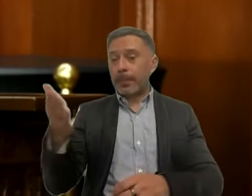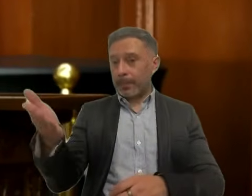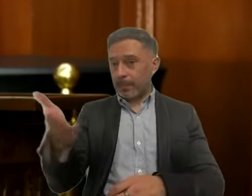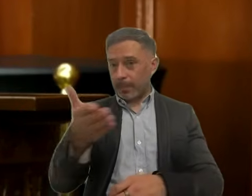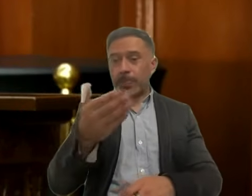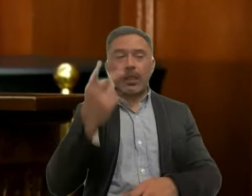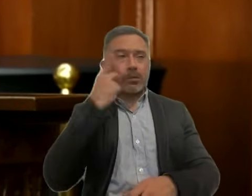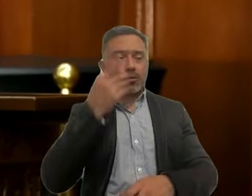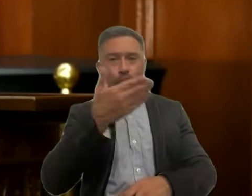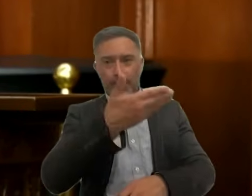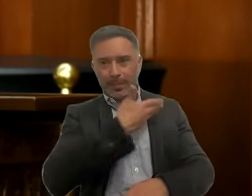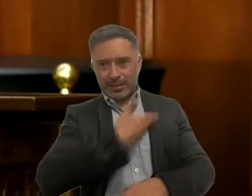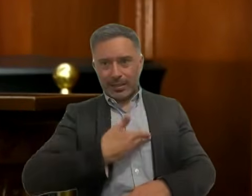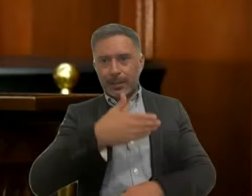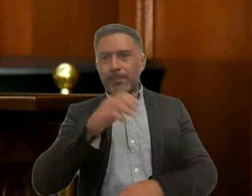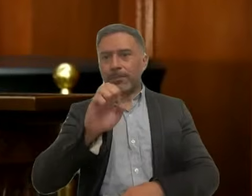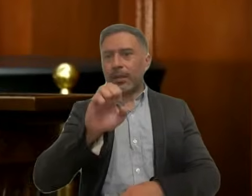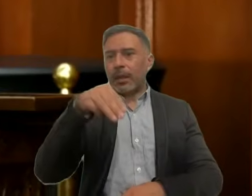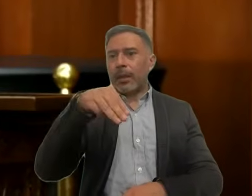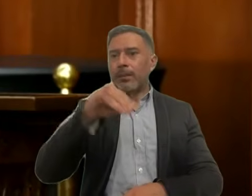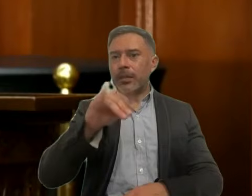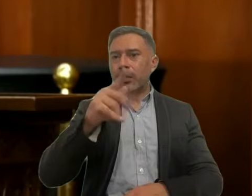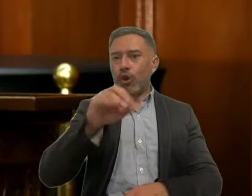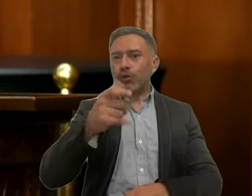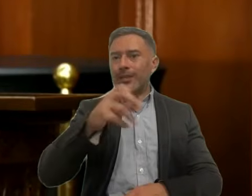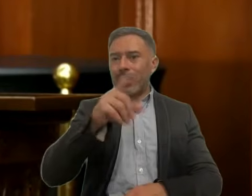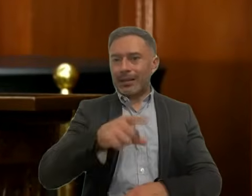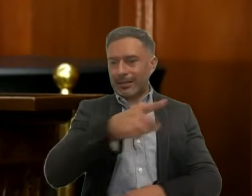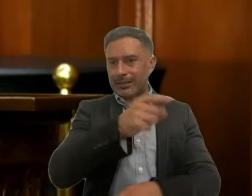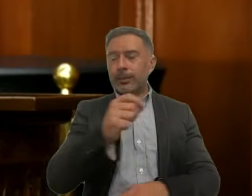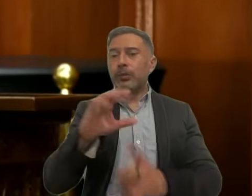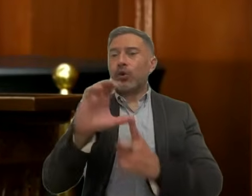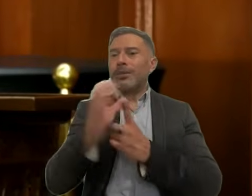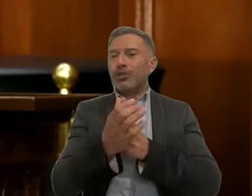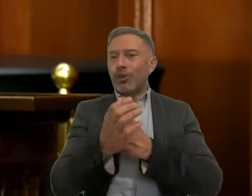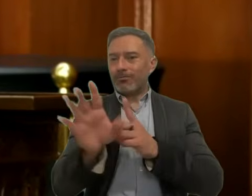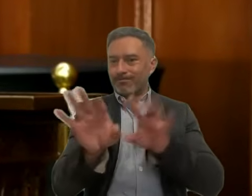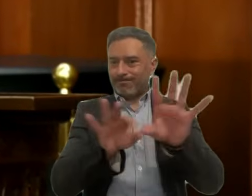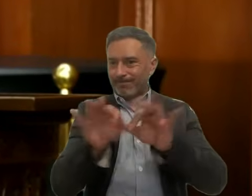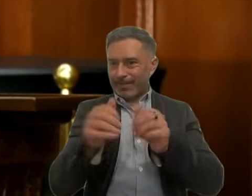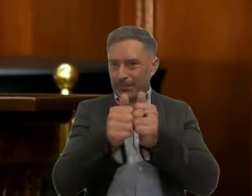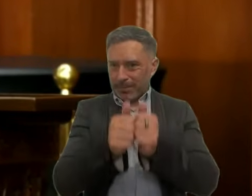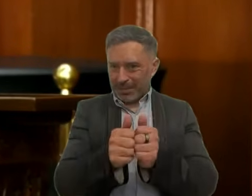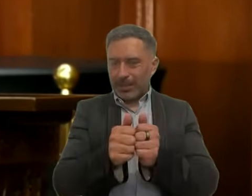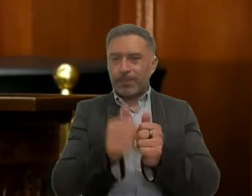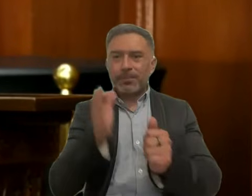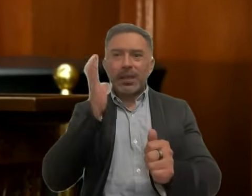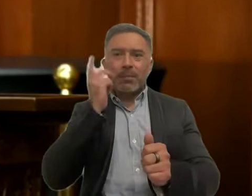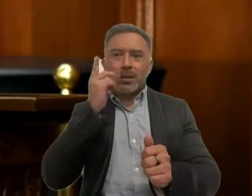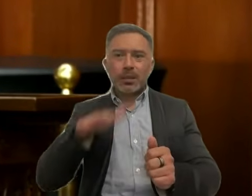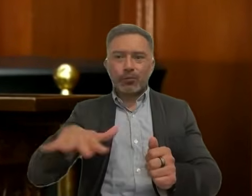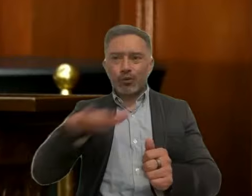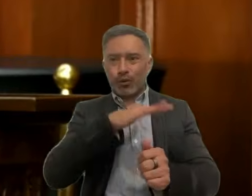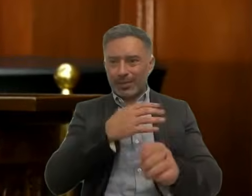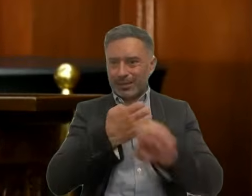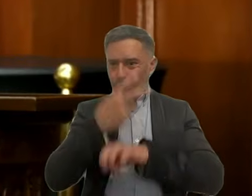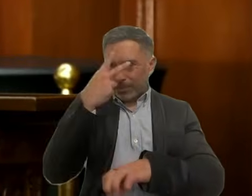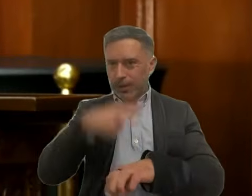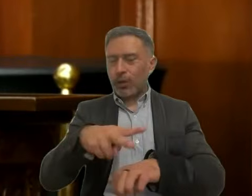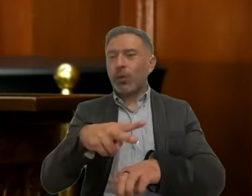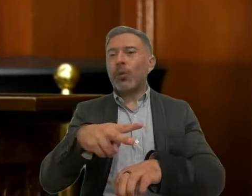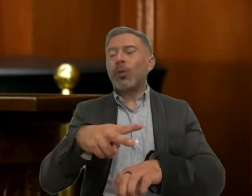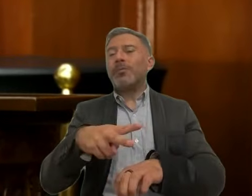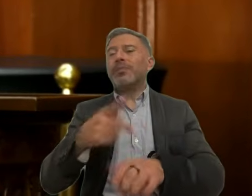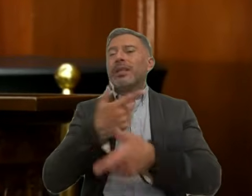González, presidente de la Diputación Permanente de la Honorable 62ª Legislatura del Congreso del Estado Libre y Soberano